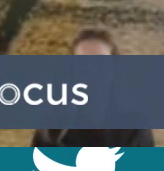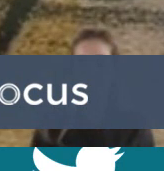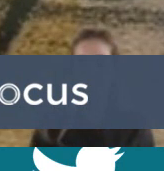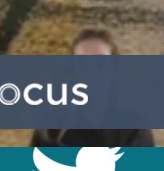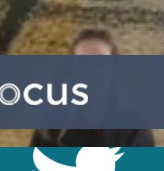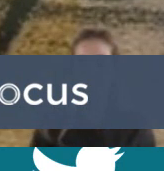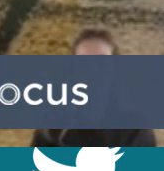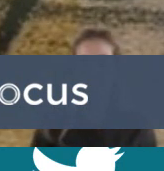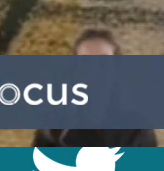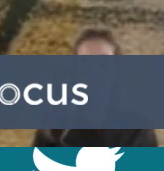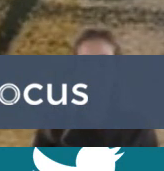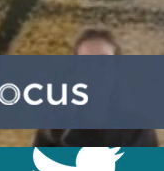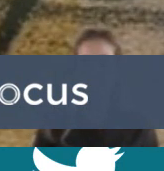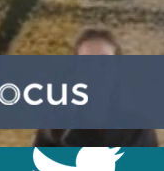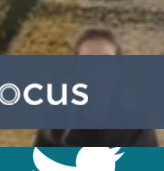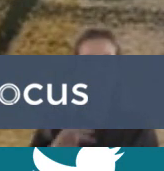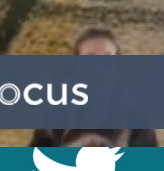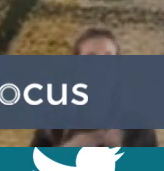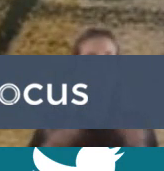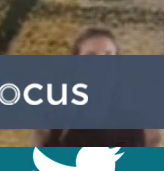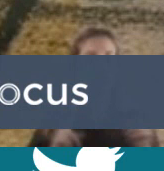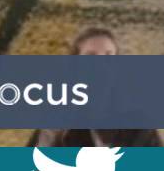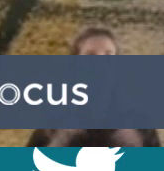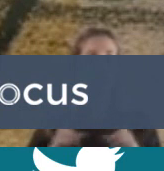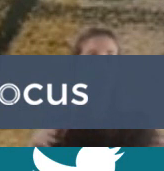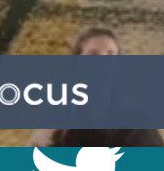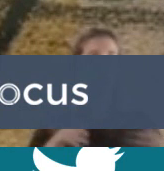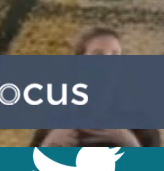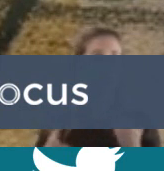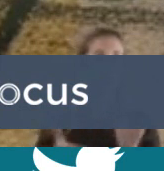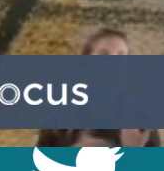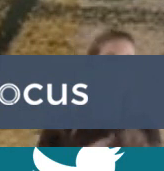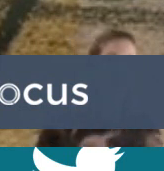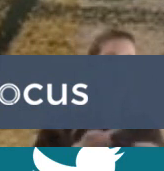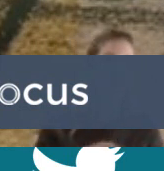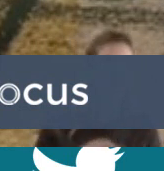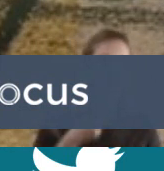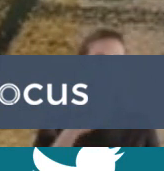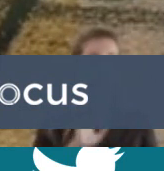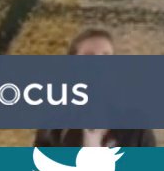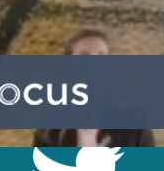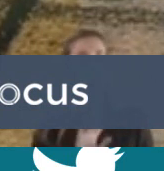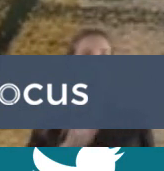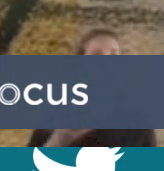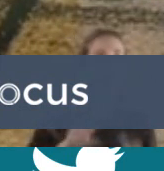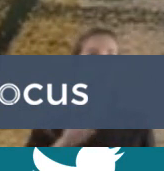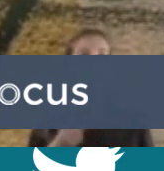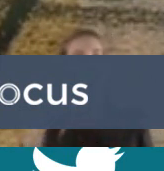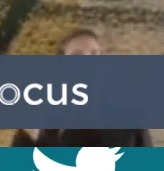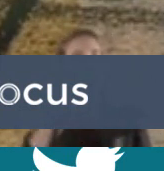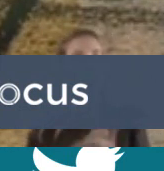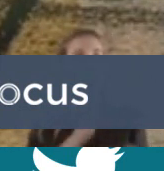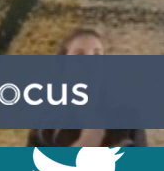El problema que tienen, que existen algunos sectores de izquierda respecto de un doble estándar en materia de derechos humanos, también lo